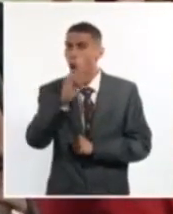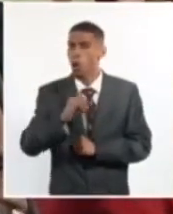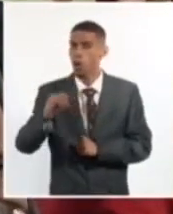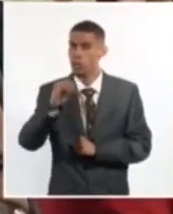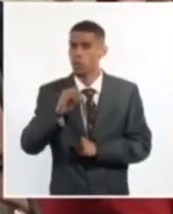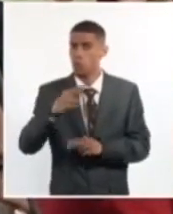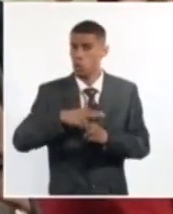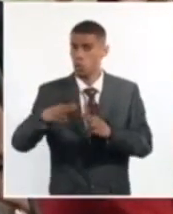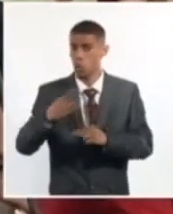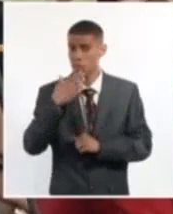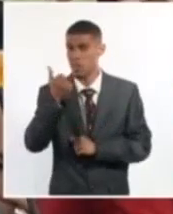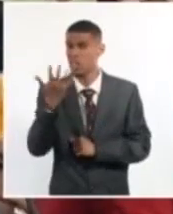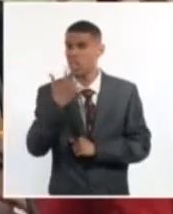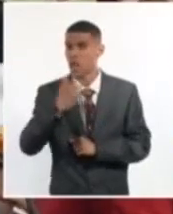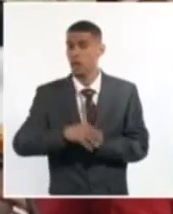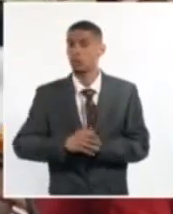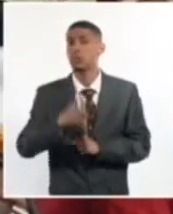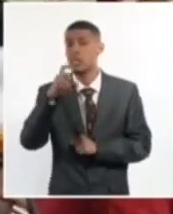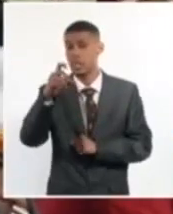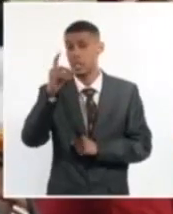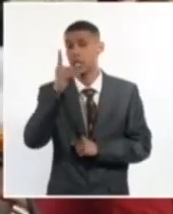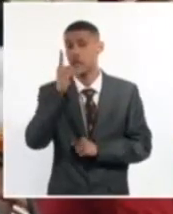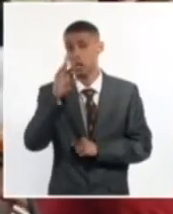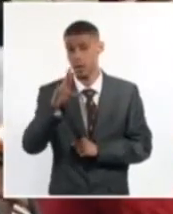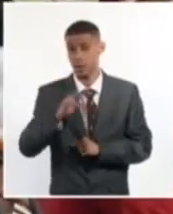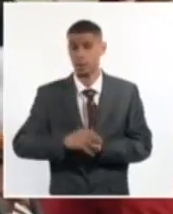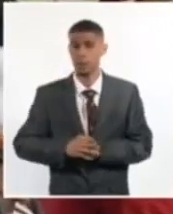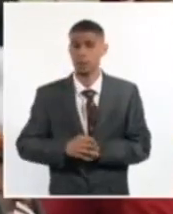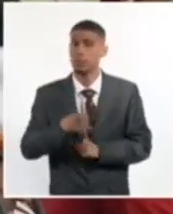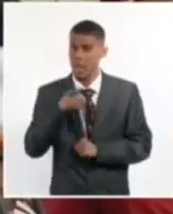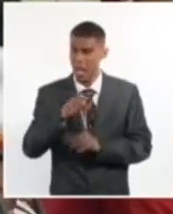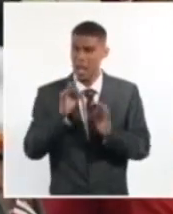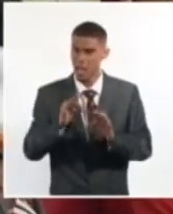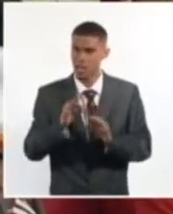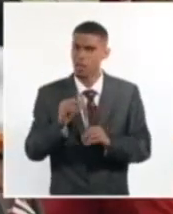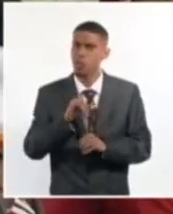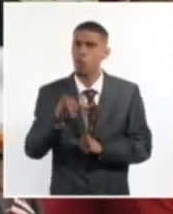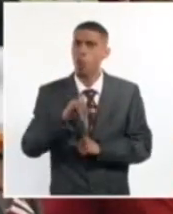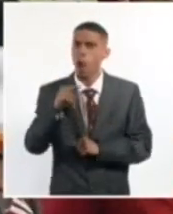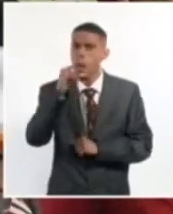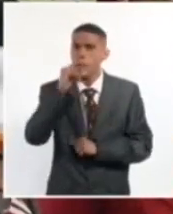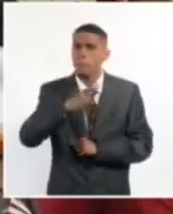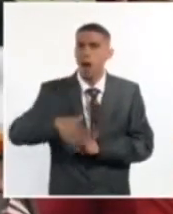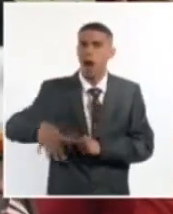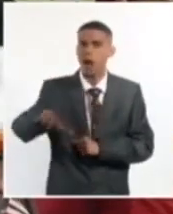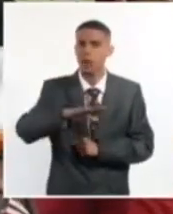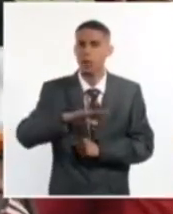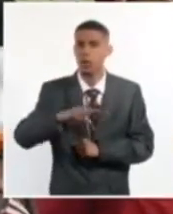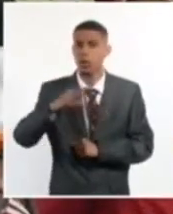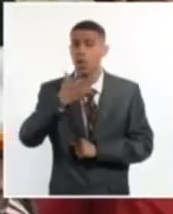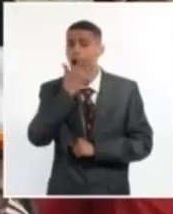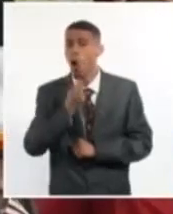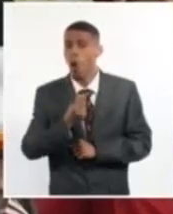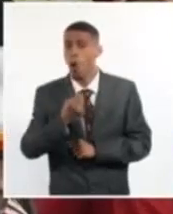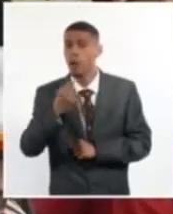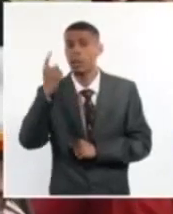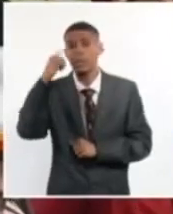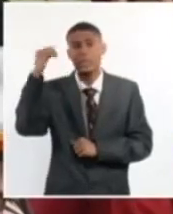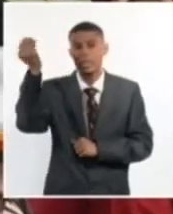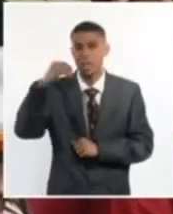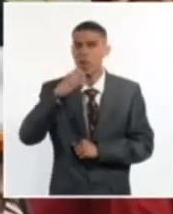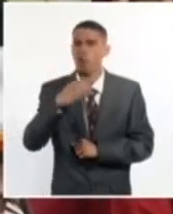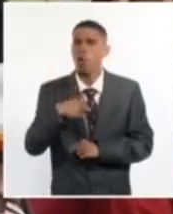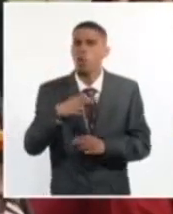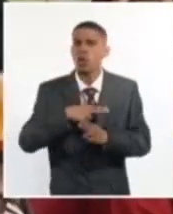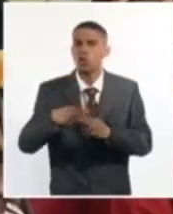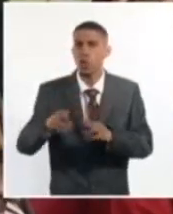una rica historia, es los CDR. Esa hay que llevarla al barrio y que los jóvenes conozcan cuál es esa rica historia que